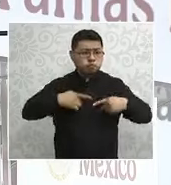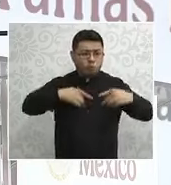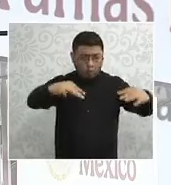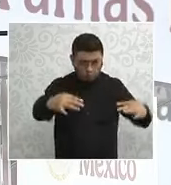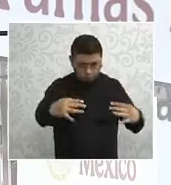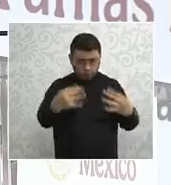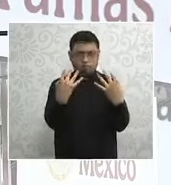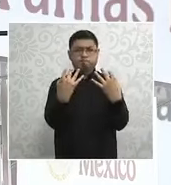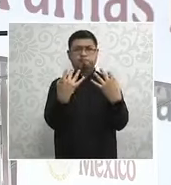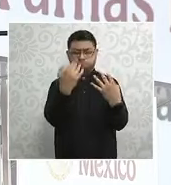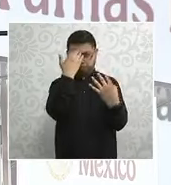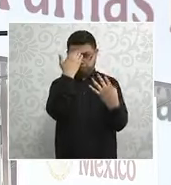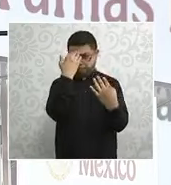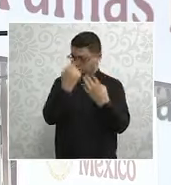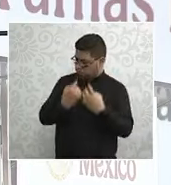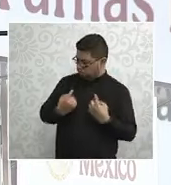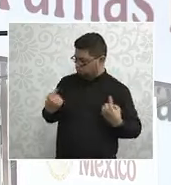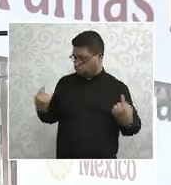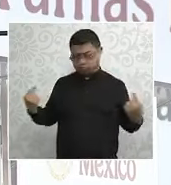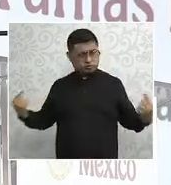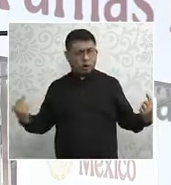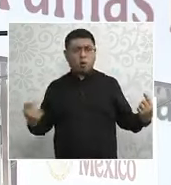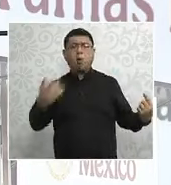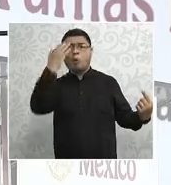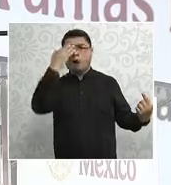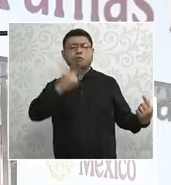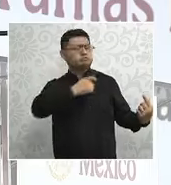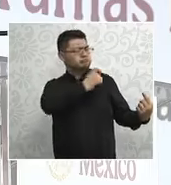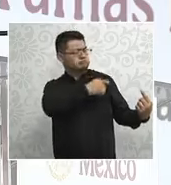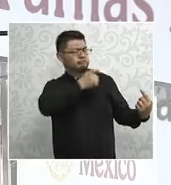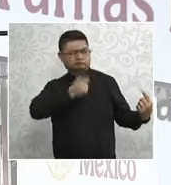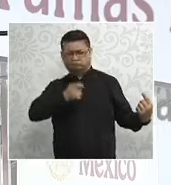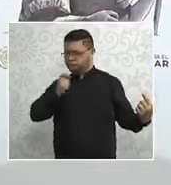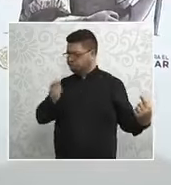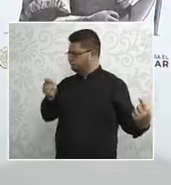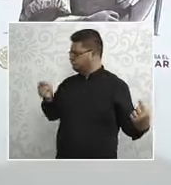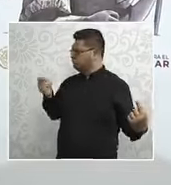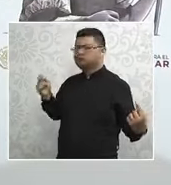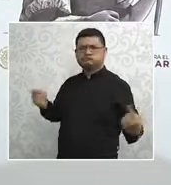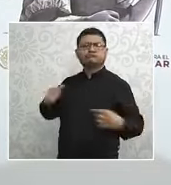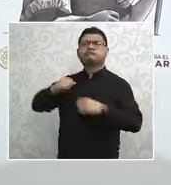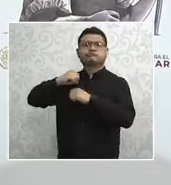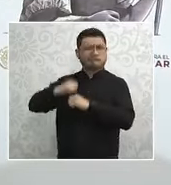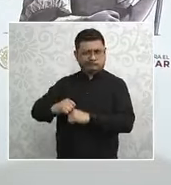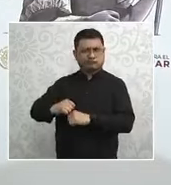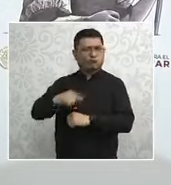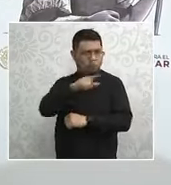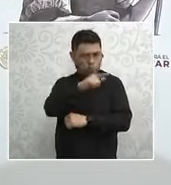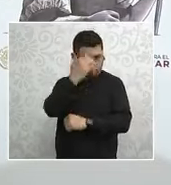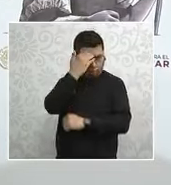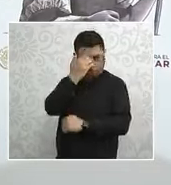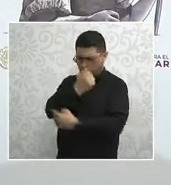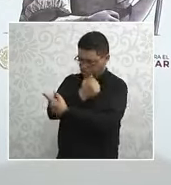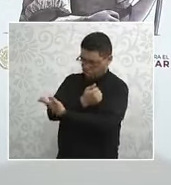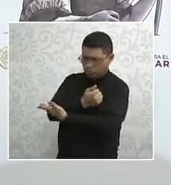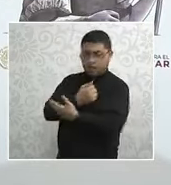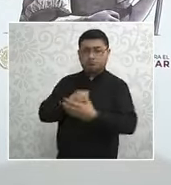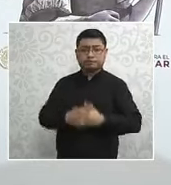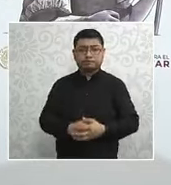del pueblo de México y que se conozca Quiénes están a cargo de las secretarias viene por